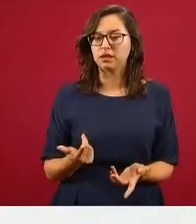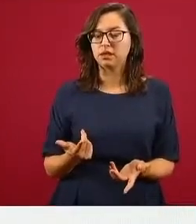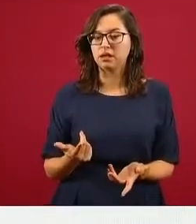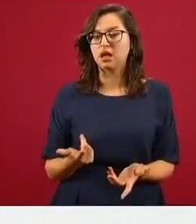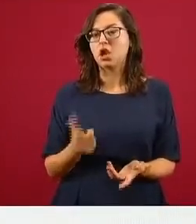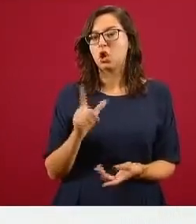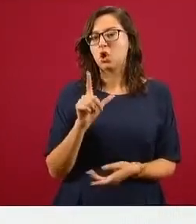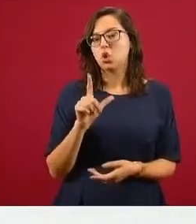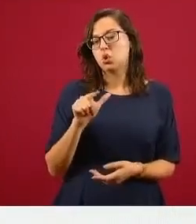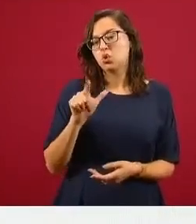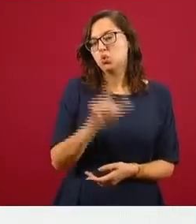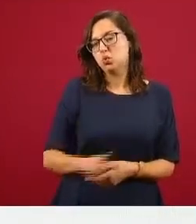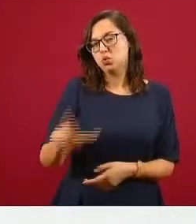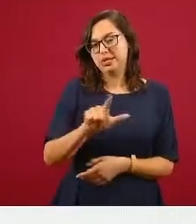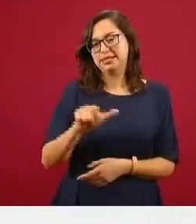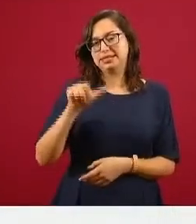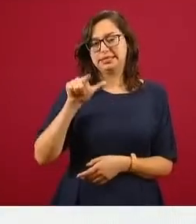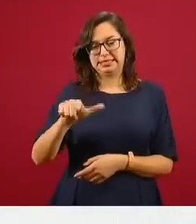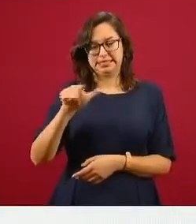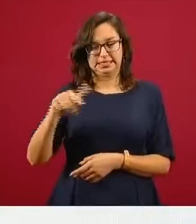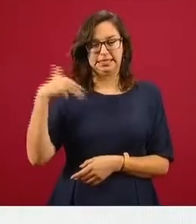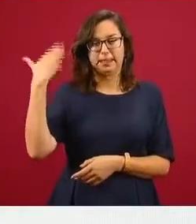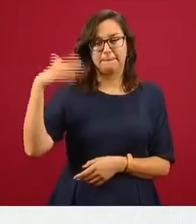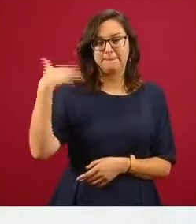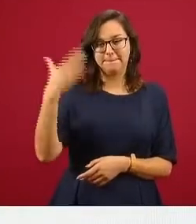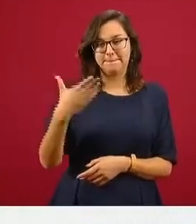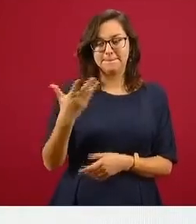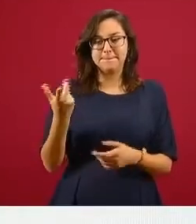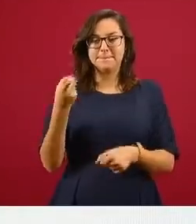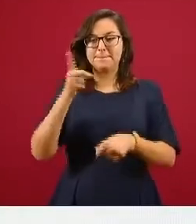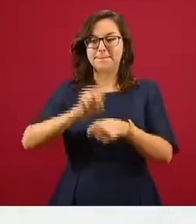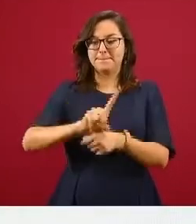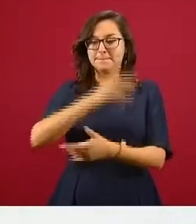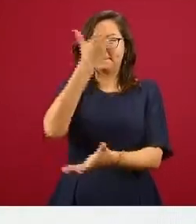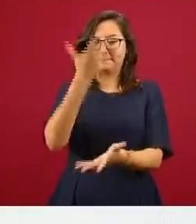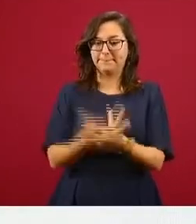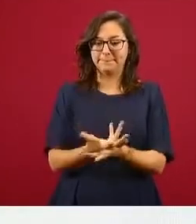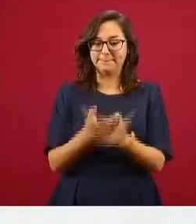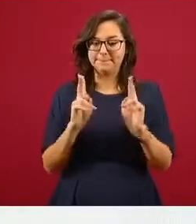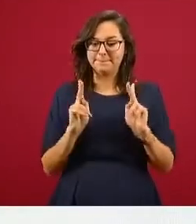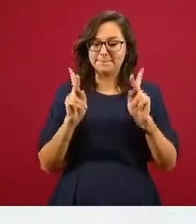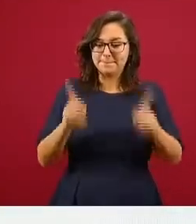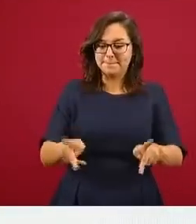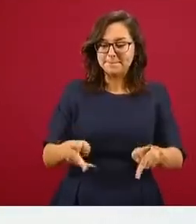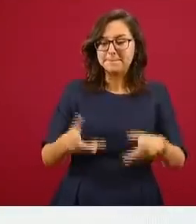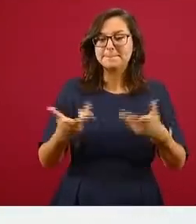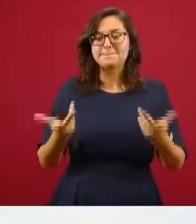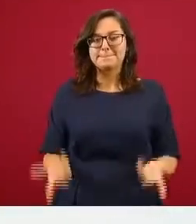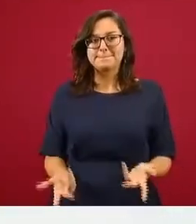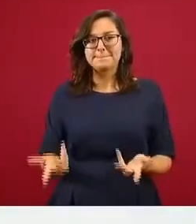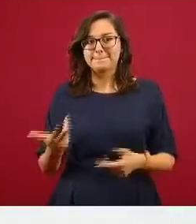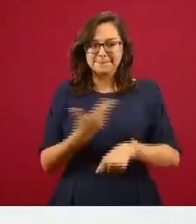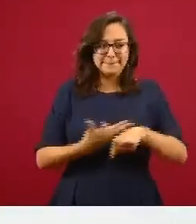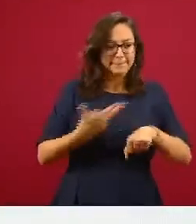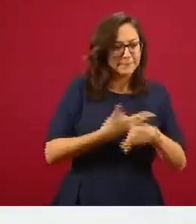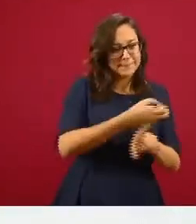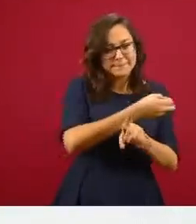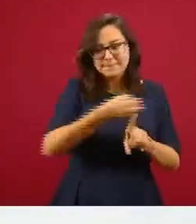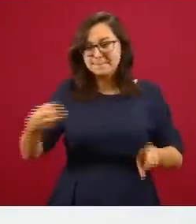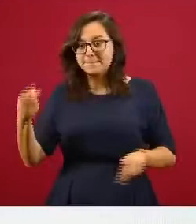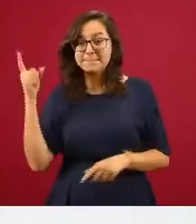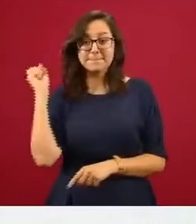que fue el lunes 17, íbamos a tener un festivo. Entonces hubiera sido complejo en términos de organización y